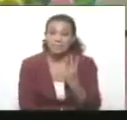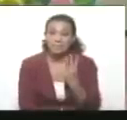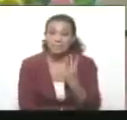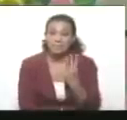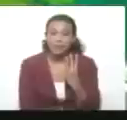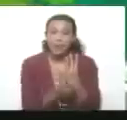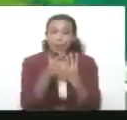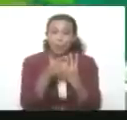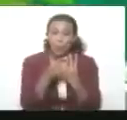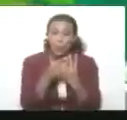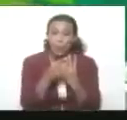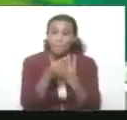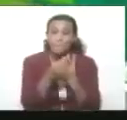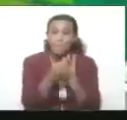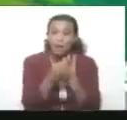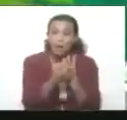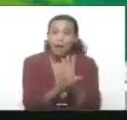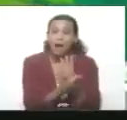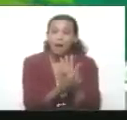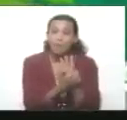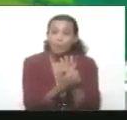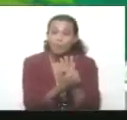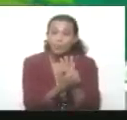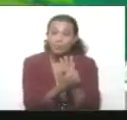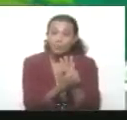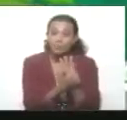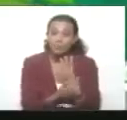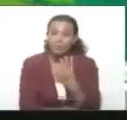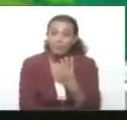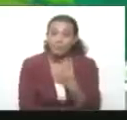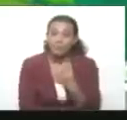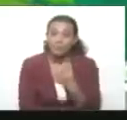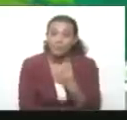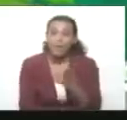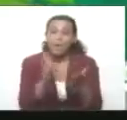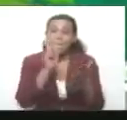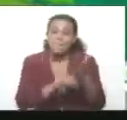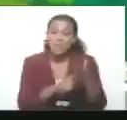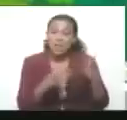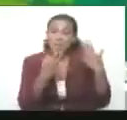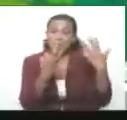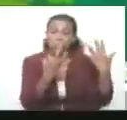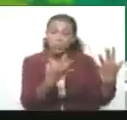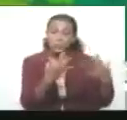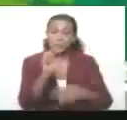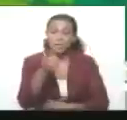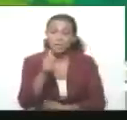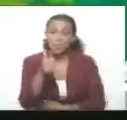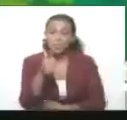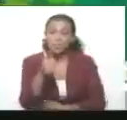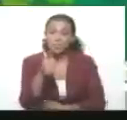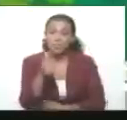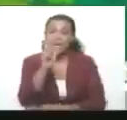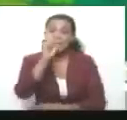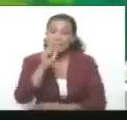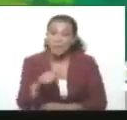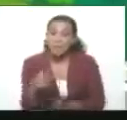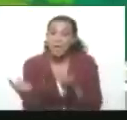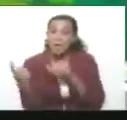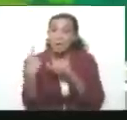primer mapa político de Venezuela de 1810 que También